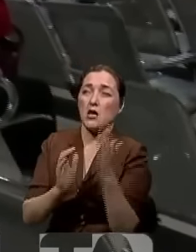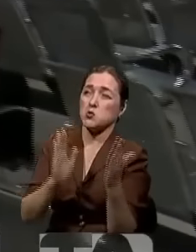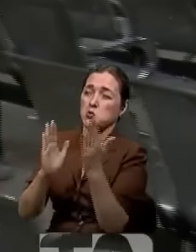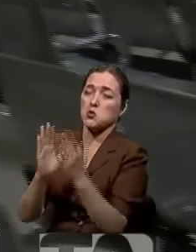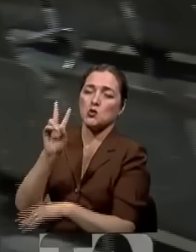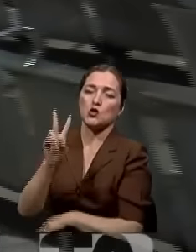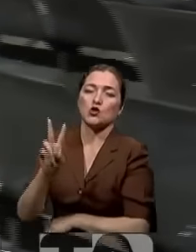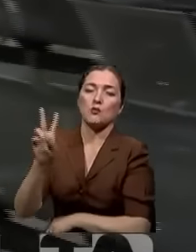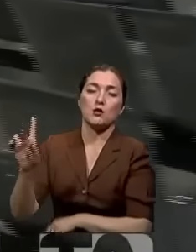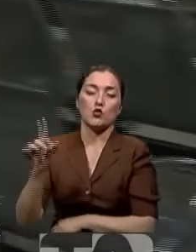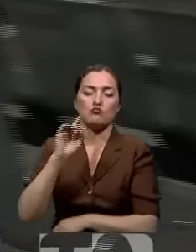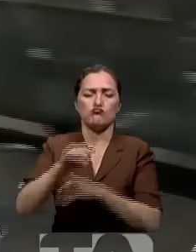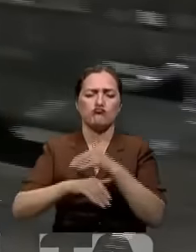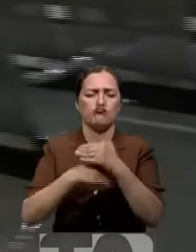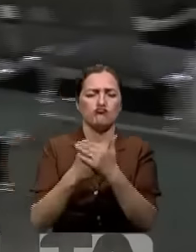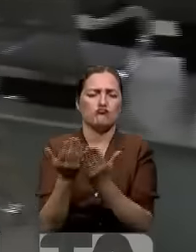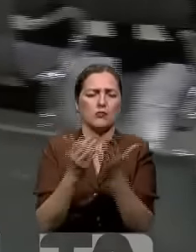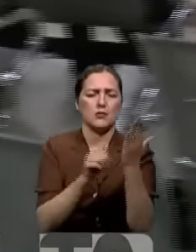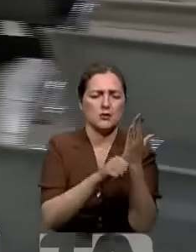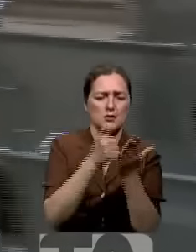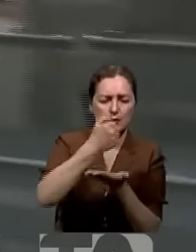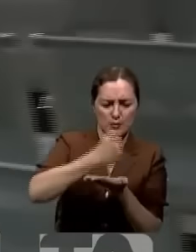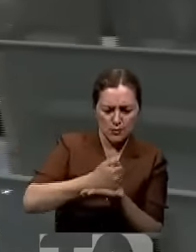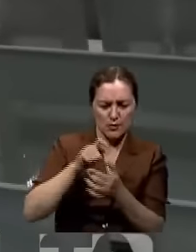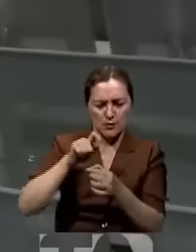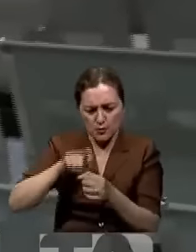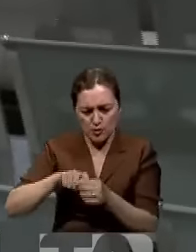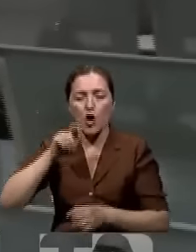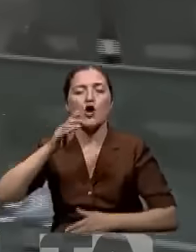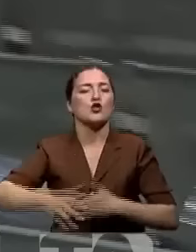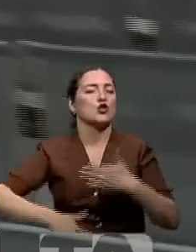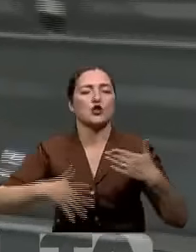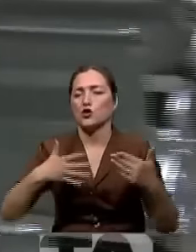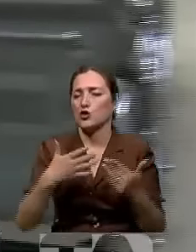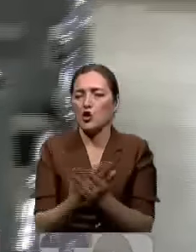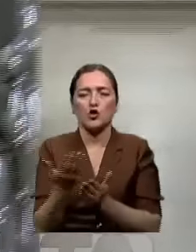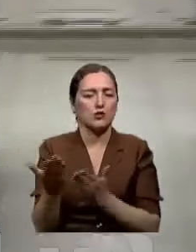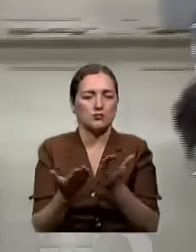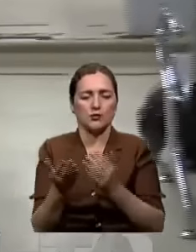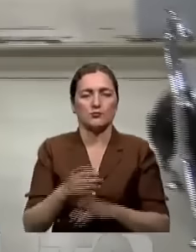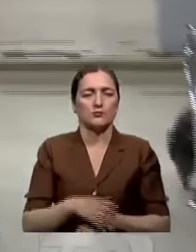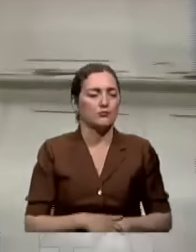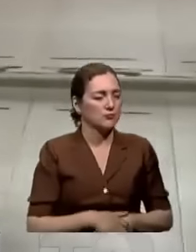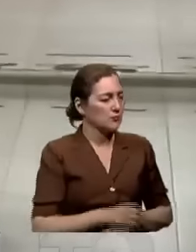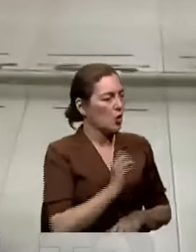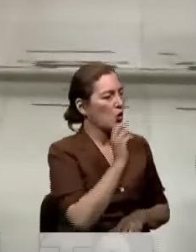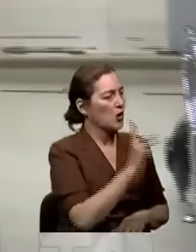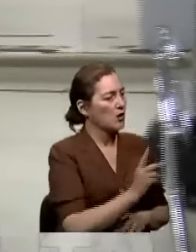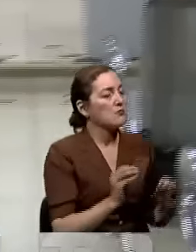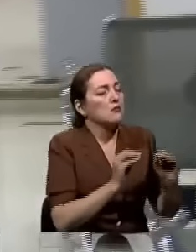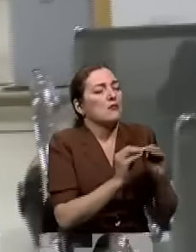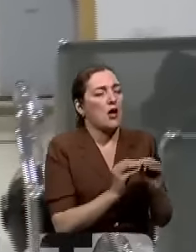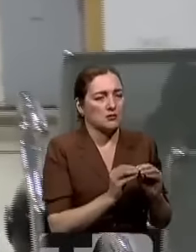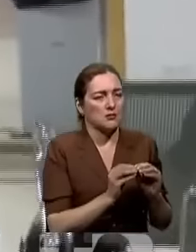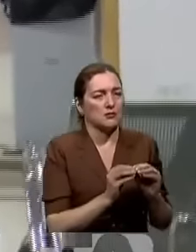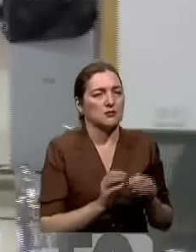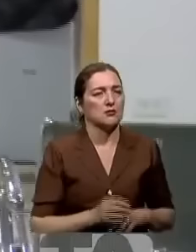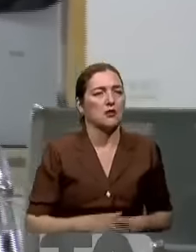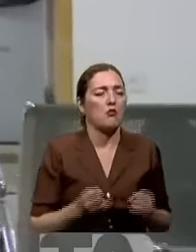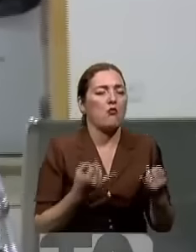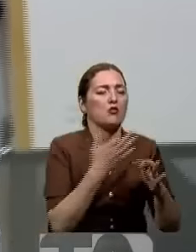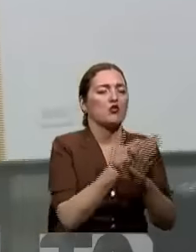con todos los servicios, cedulación, pasaportes, inscripciones, todos los servicios que ofrece el Registro Civil. Ok, contémosle a la ciudadanía un poco